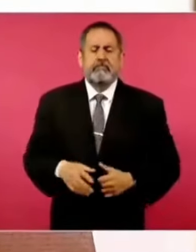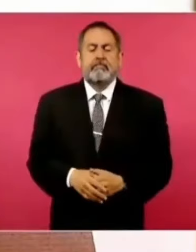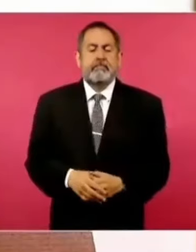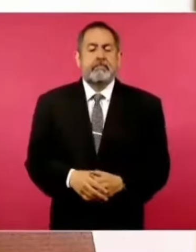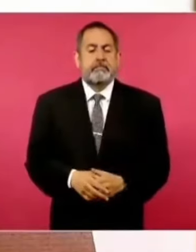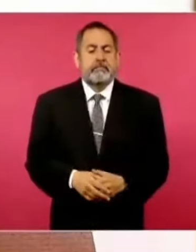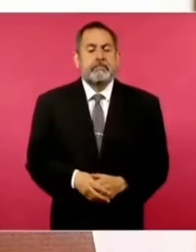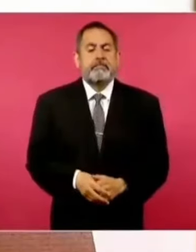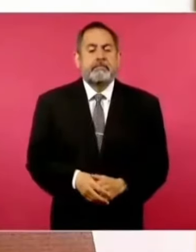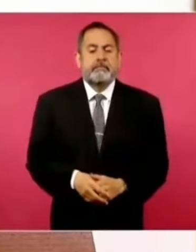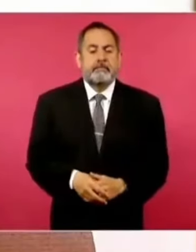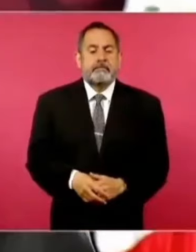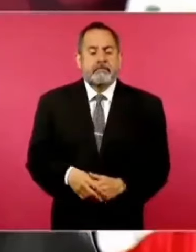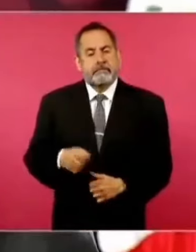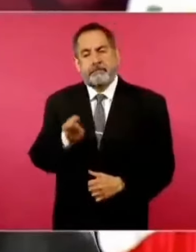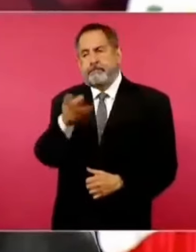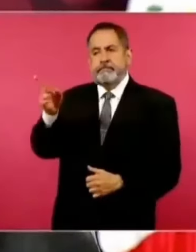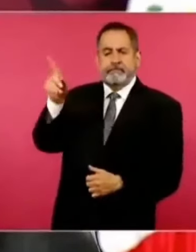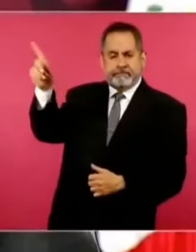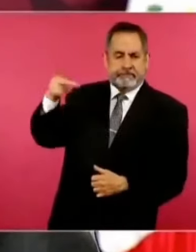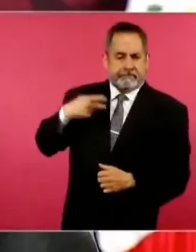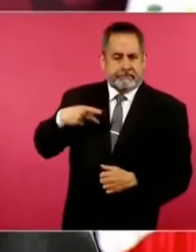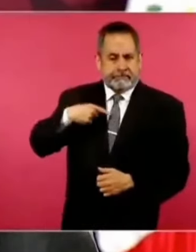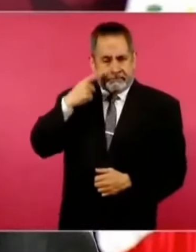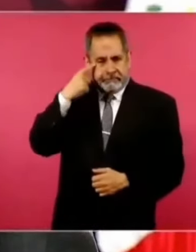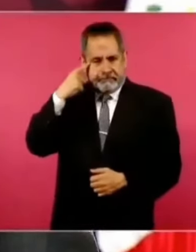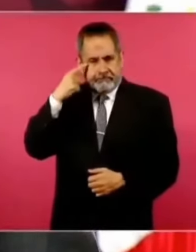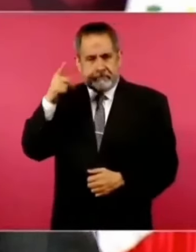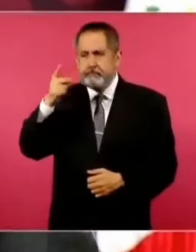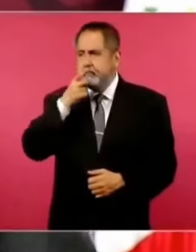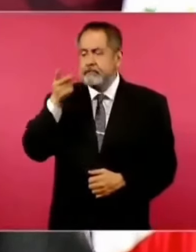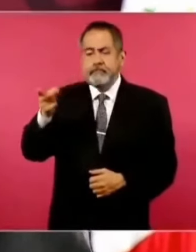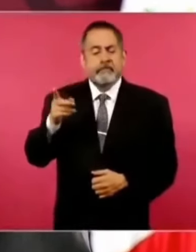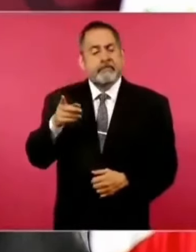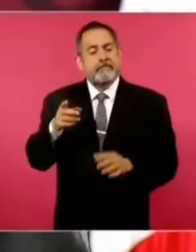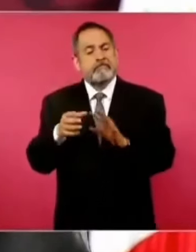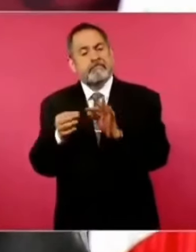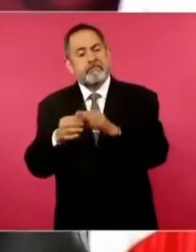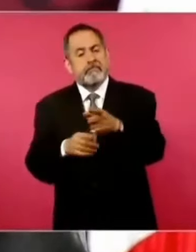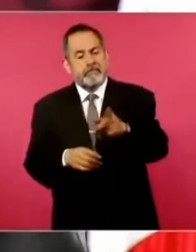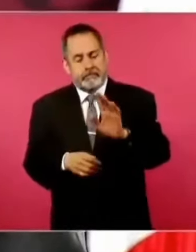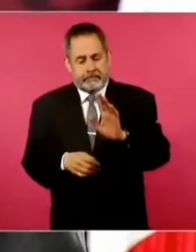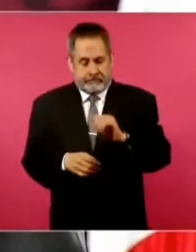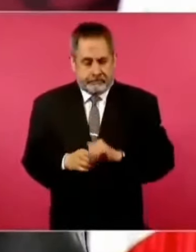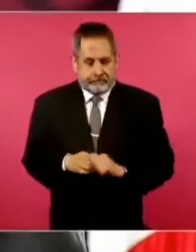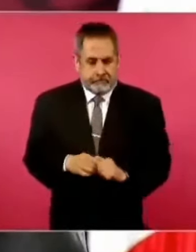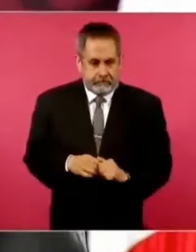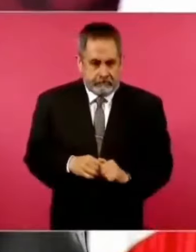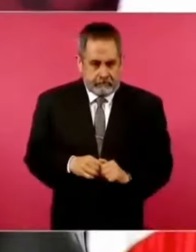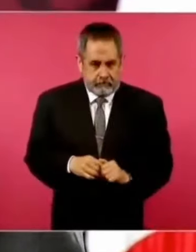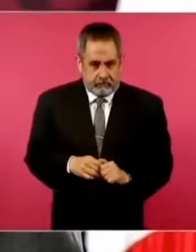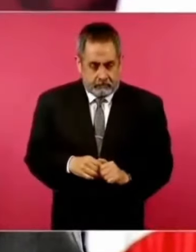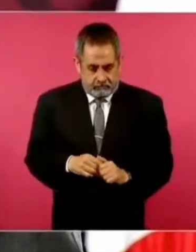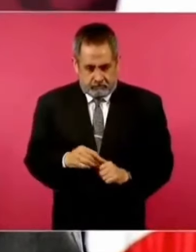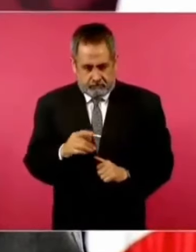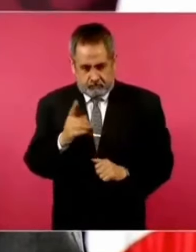de los asiáticos según el cual un problema bien